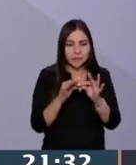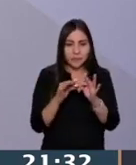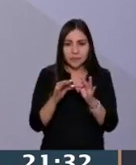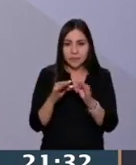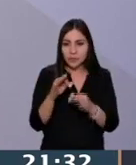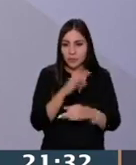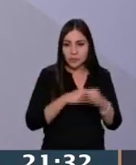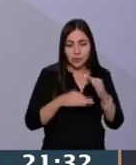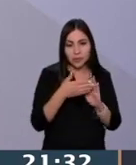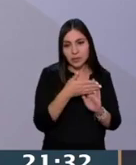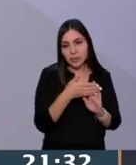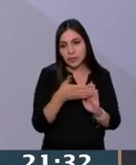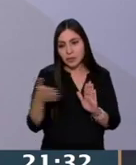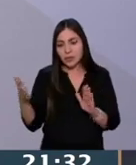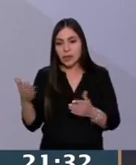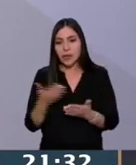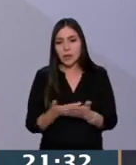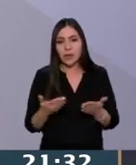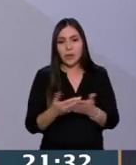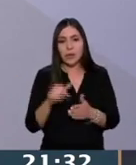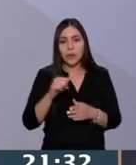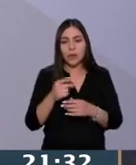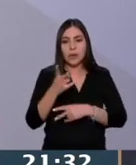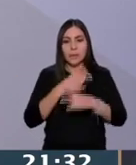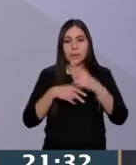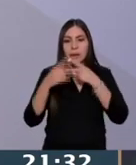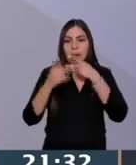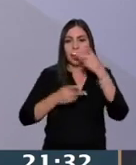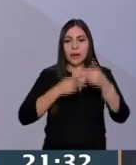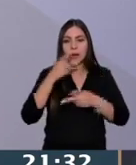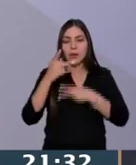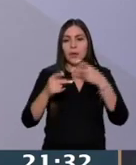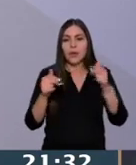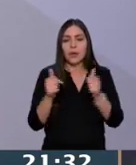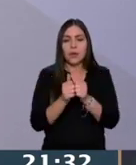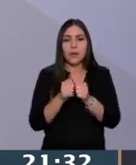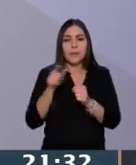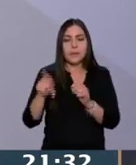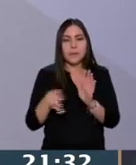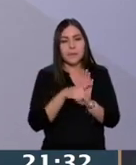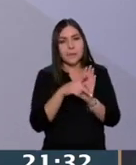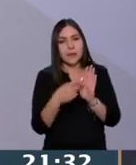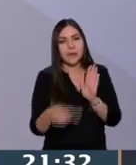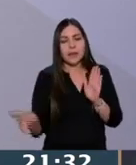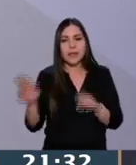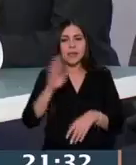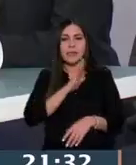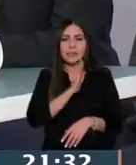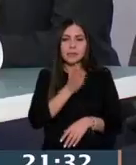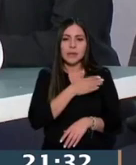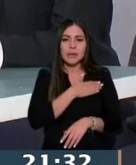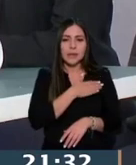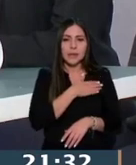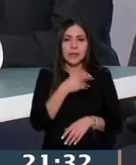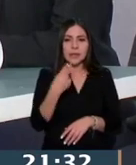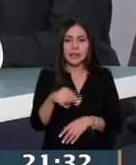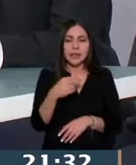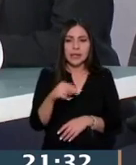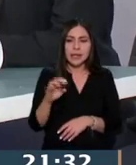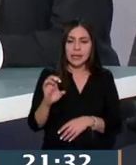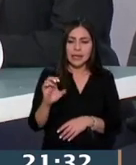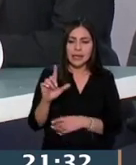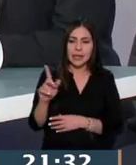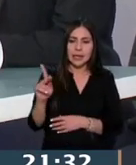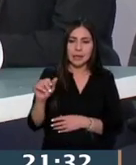esto surge hoy un escándalo con el Diario Español, que también es de derechas, El País. El País, pero